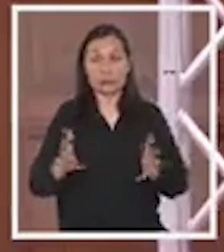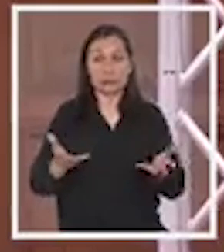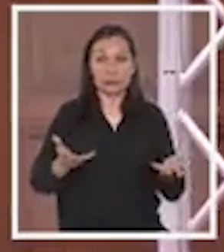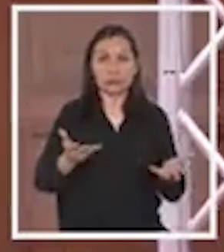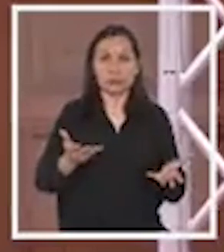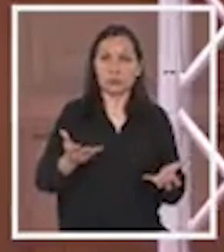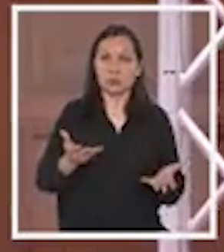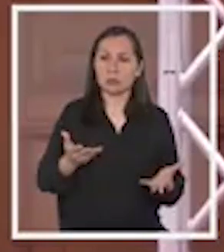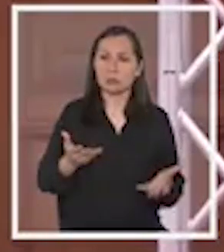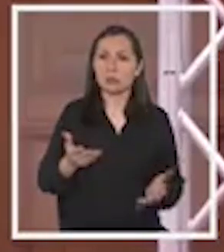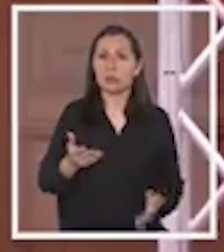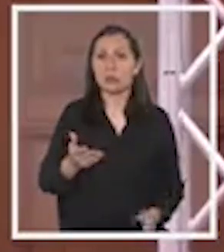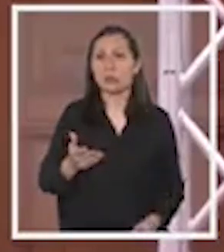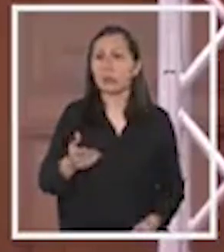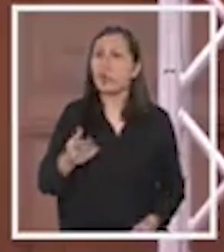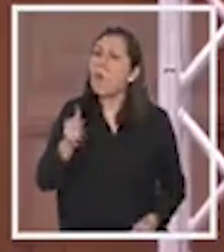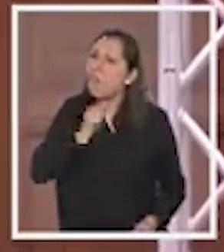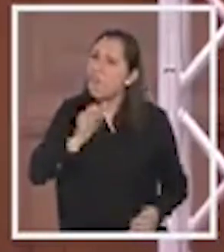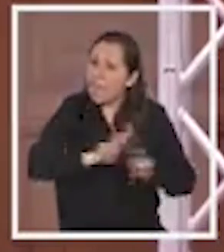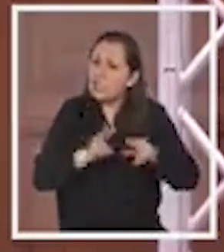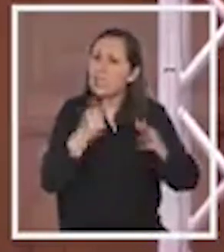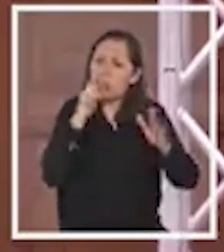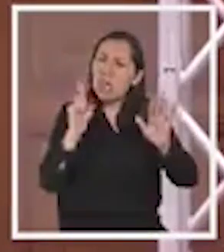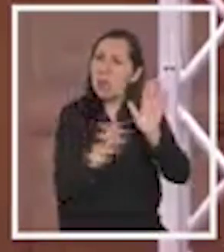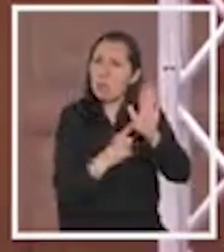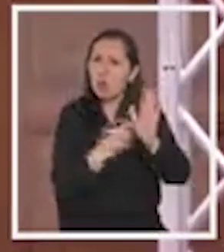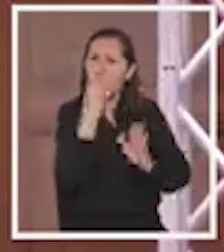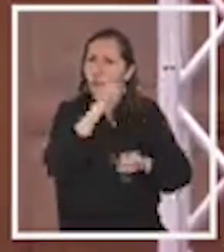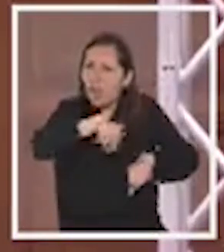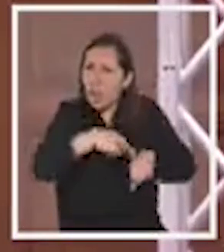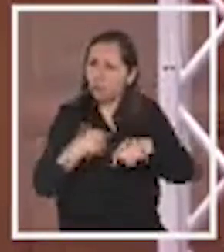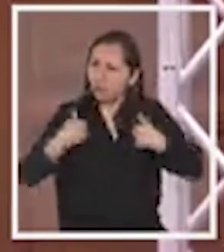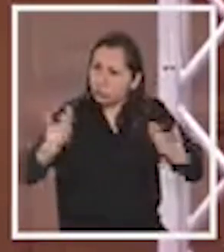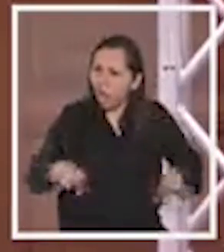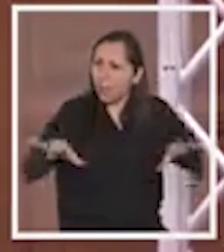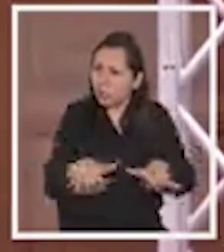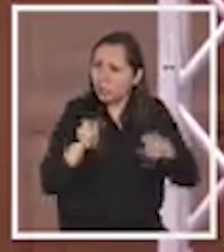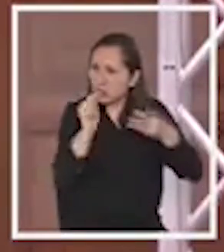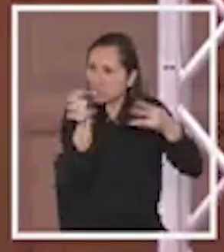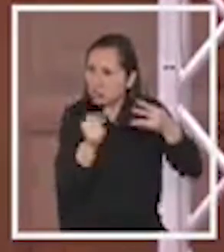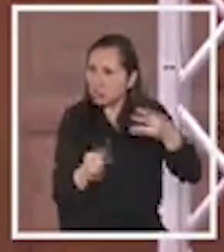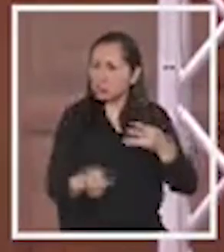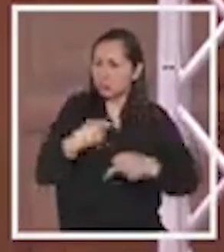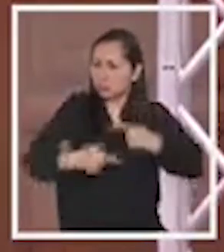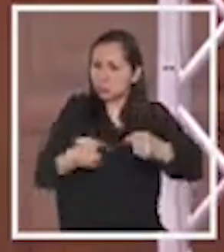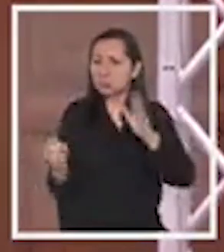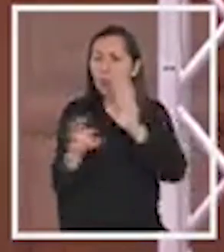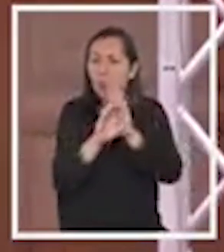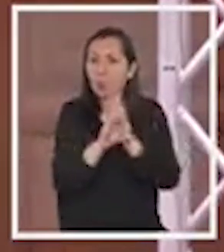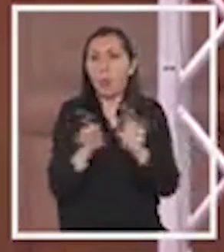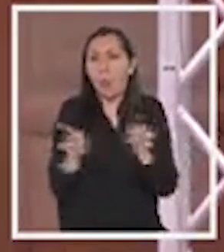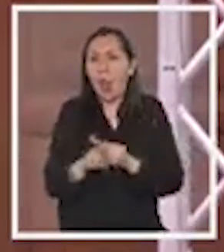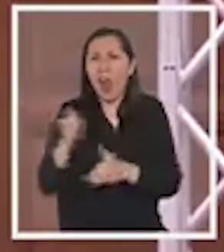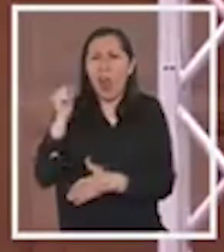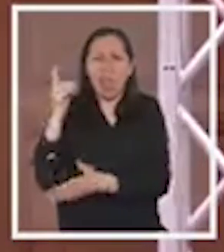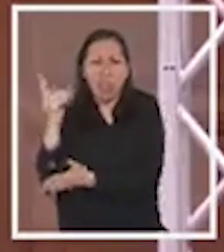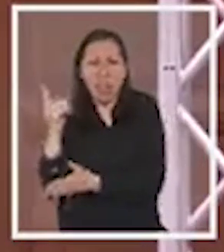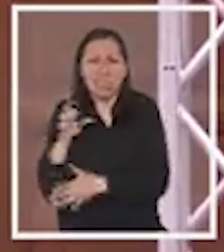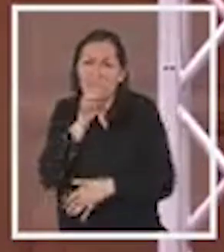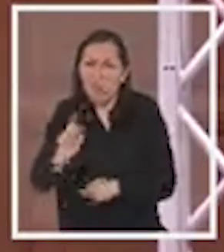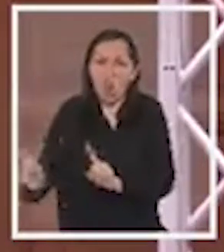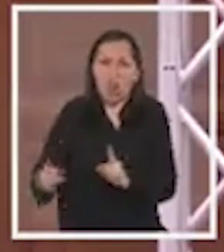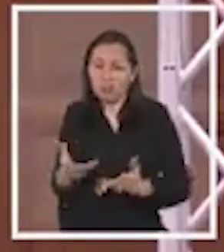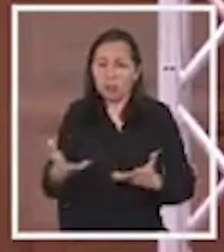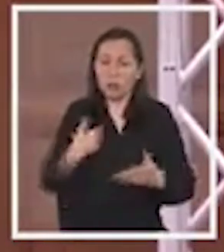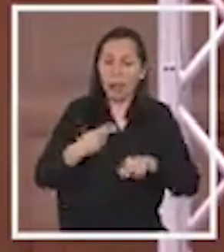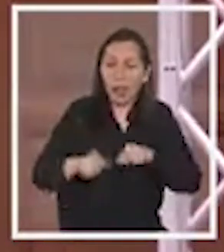defensiva y dice, oye, pero no reconoces todo lo que estamos haciendo en reforma tributaria, en 40 horas, lo que estamos tratando de empujar el proceso constituyente, pese a que la derecha se resiste, lo que